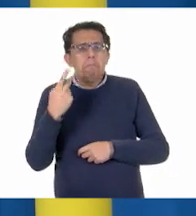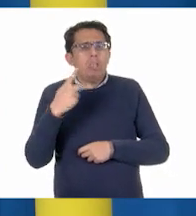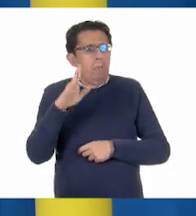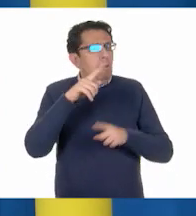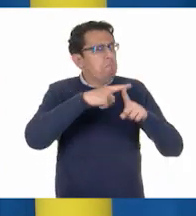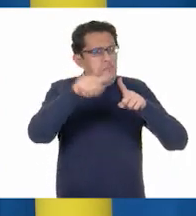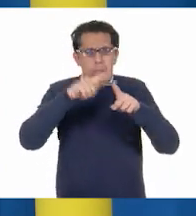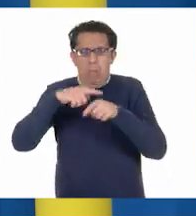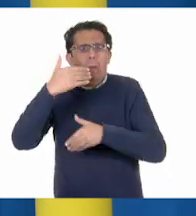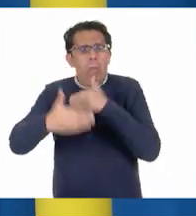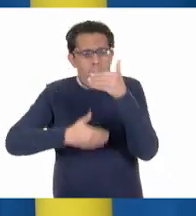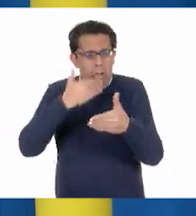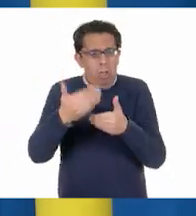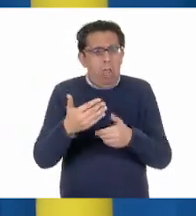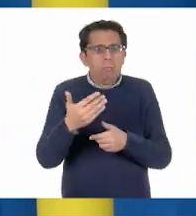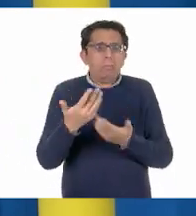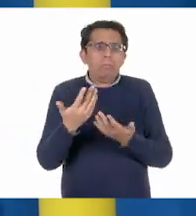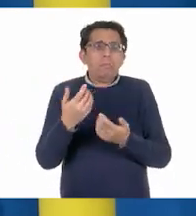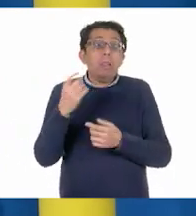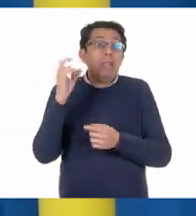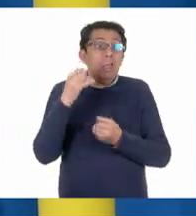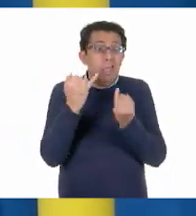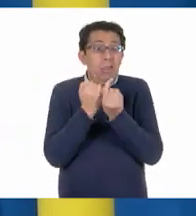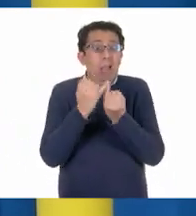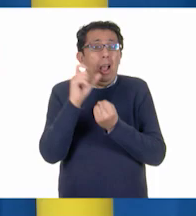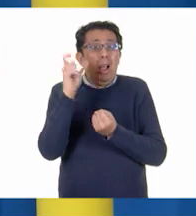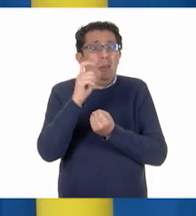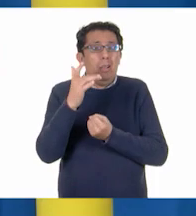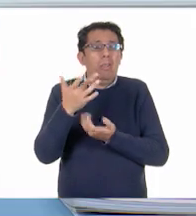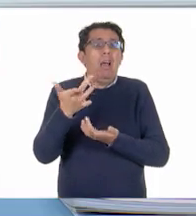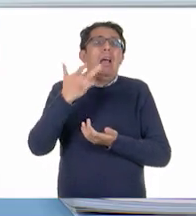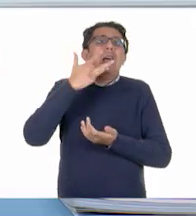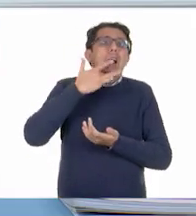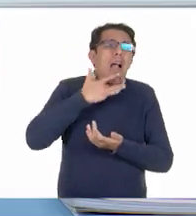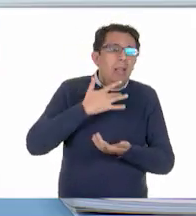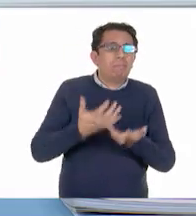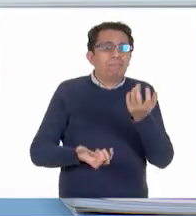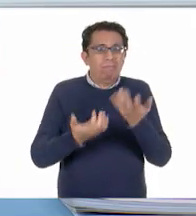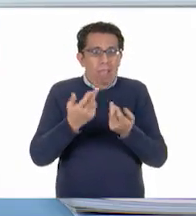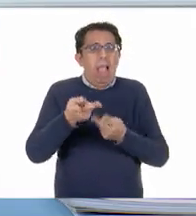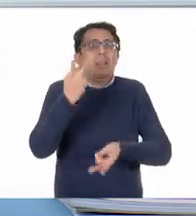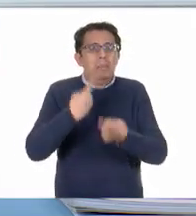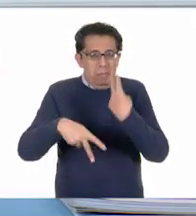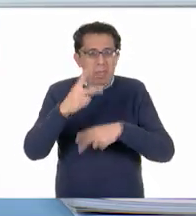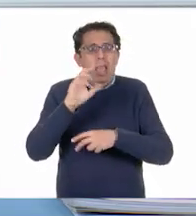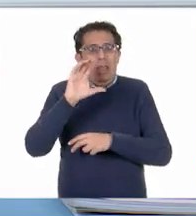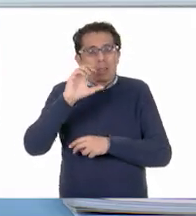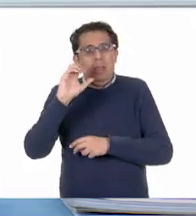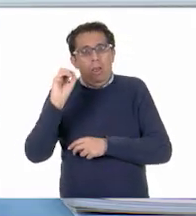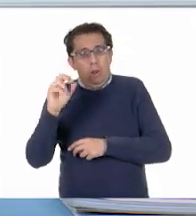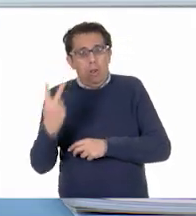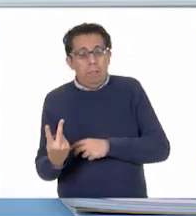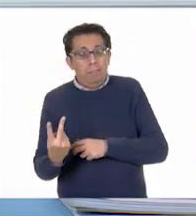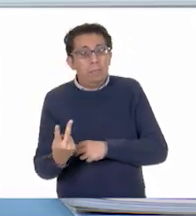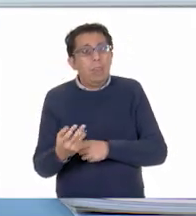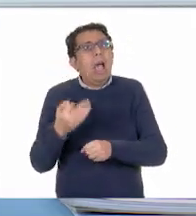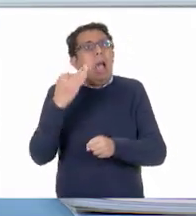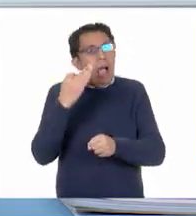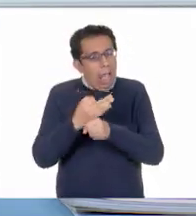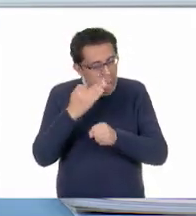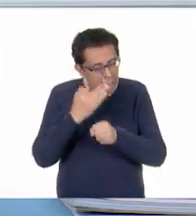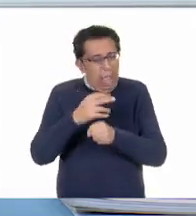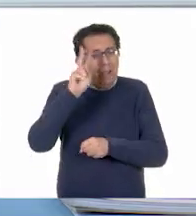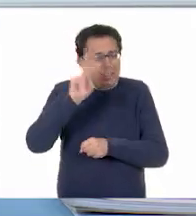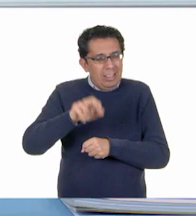y otros elementos como los combustibles. Cierto, maestra. Ahorita recordé que al quemar